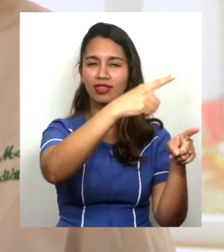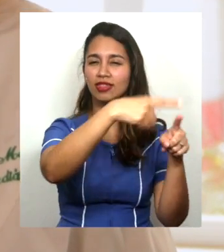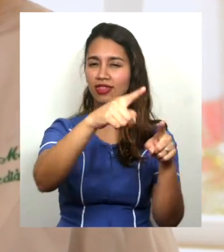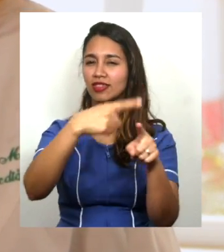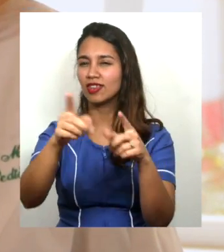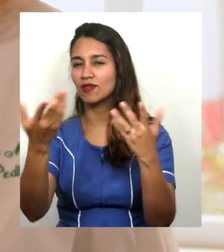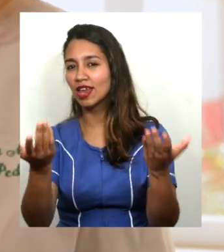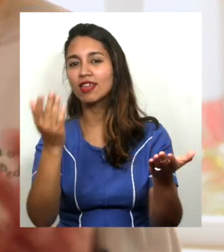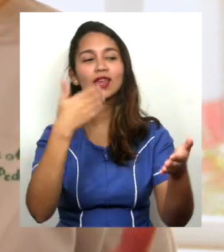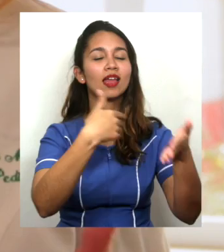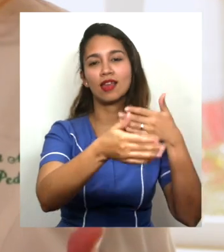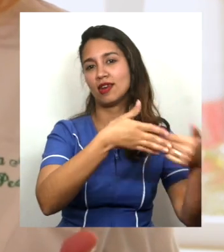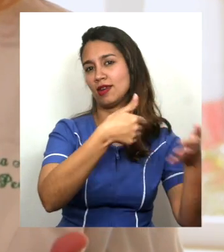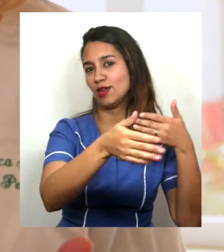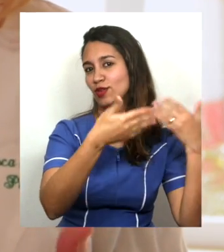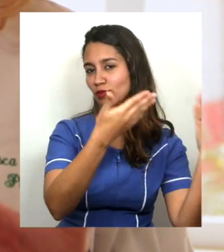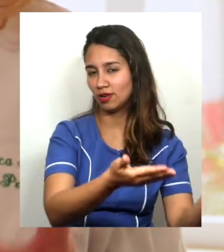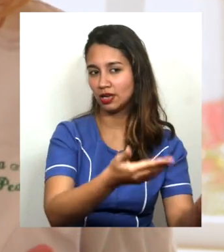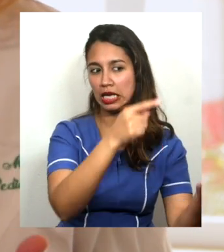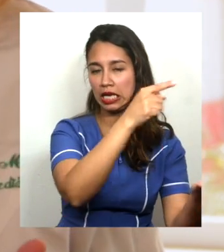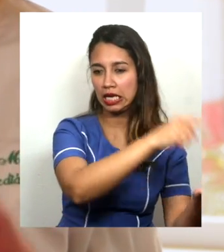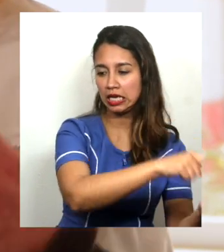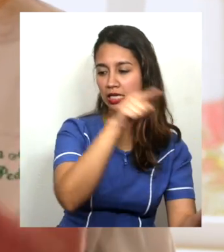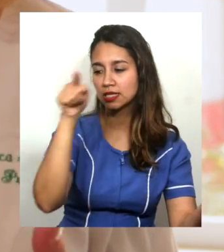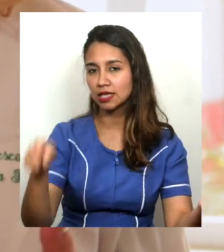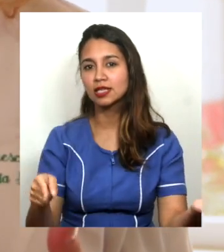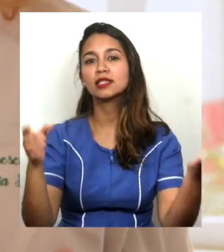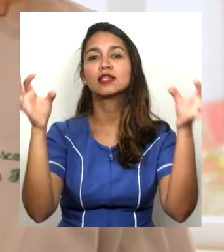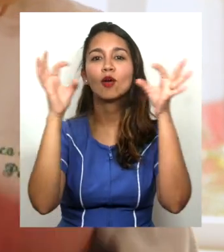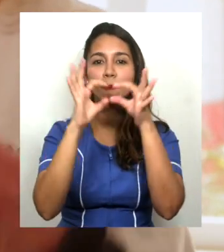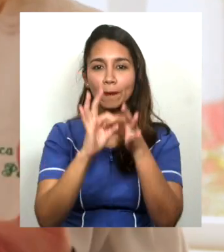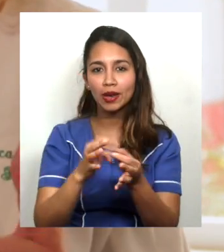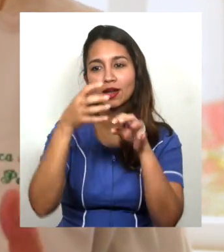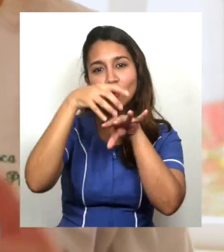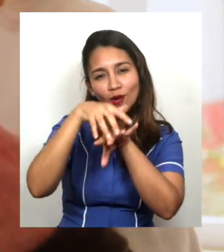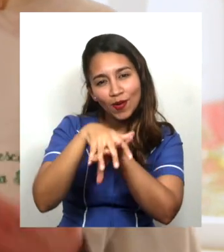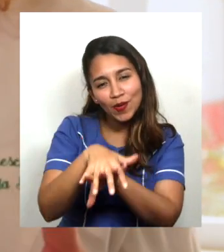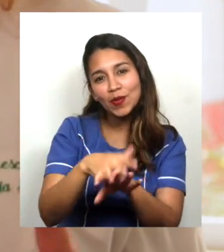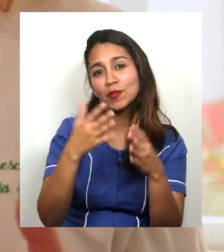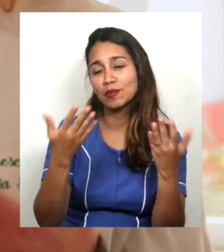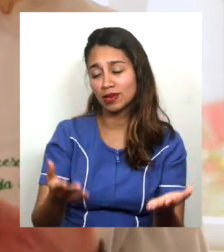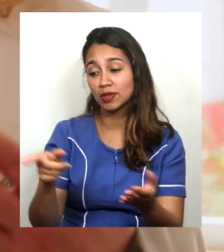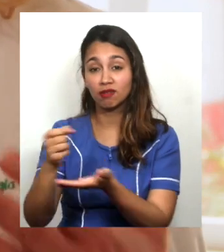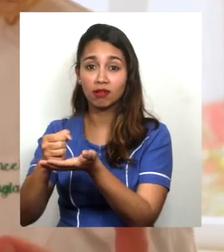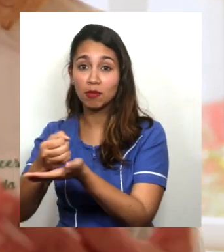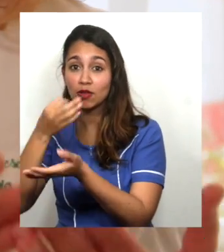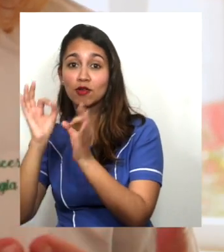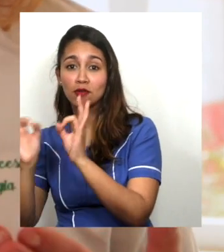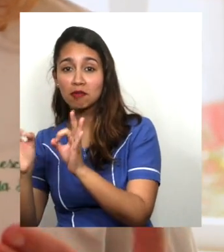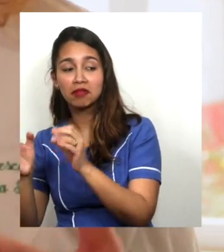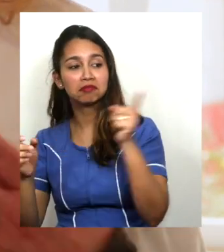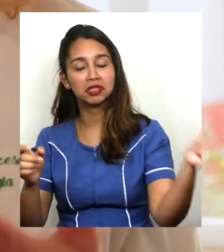convencional. Como su nombre lo indica, se emplean como complemento, ya que puede combinarse con el tratamiento